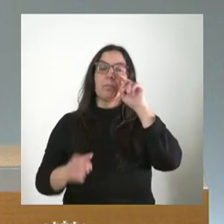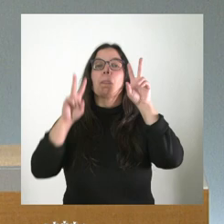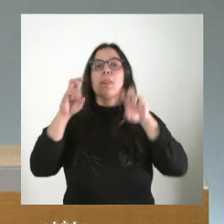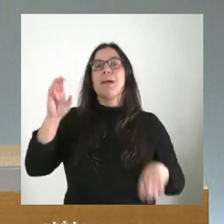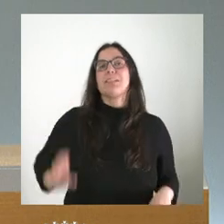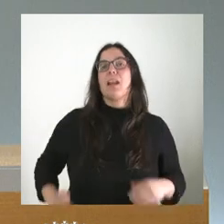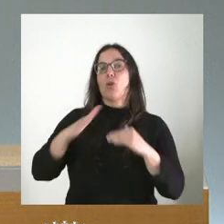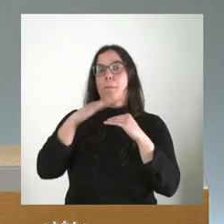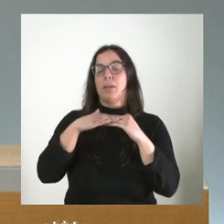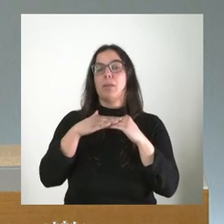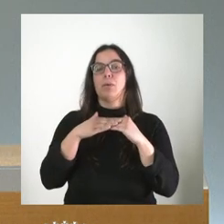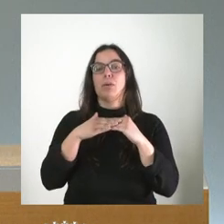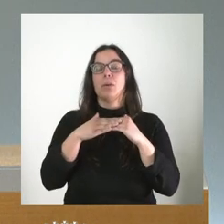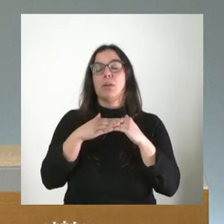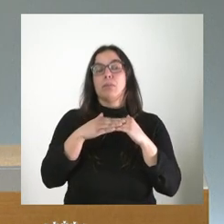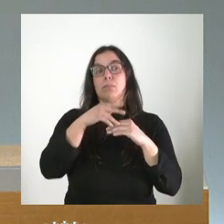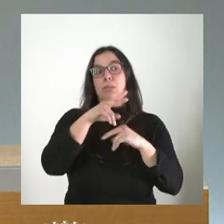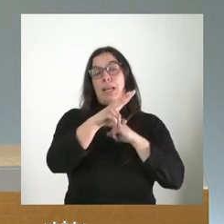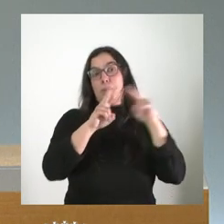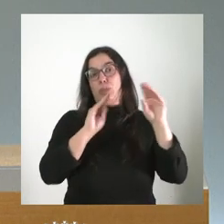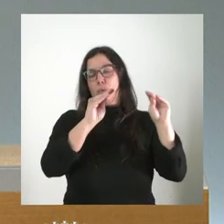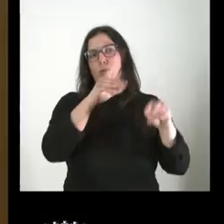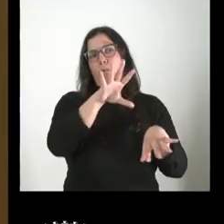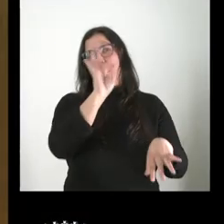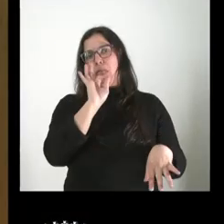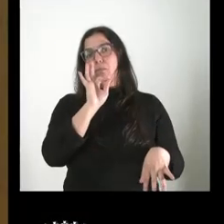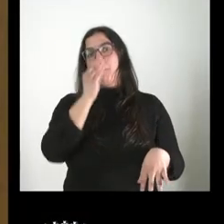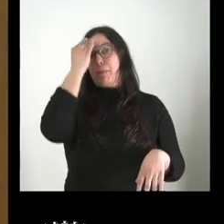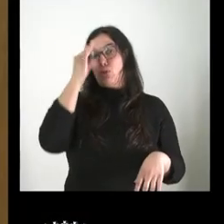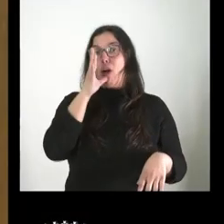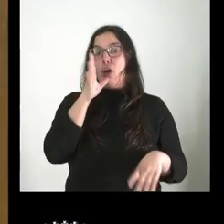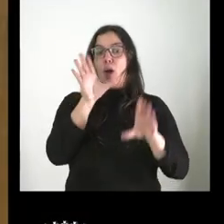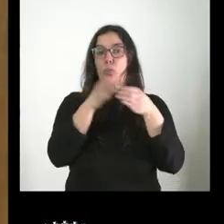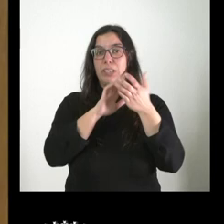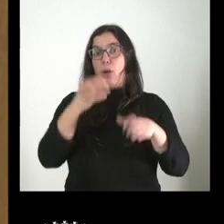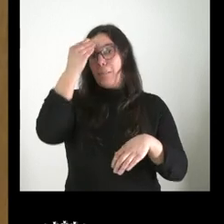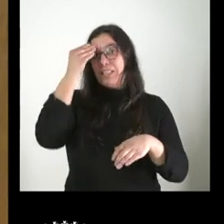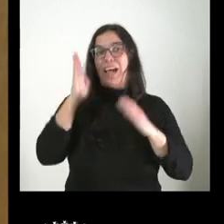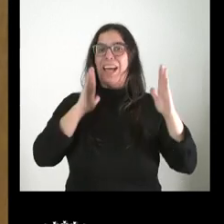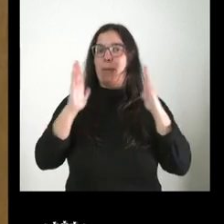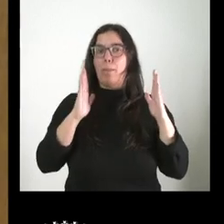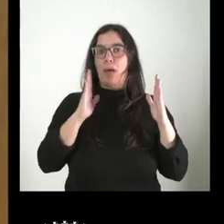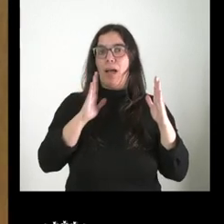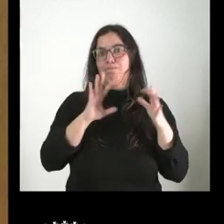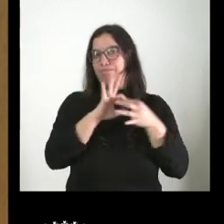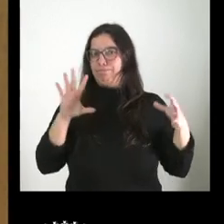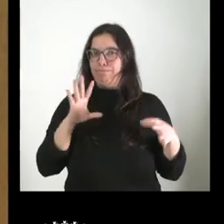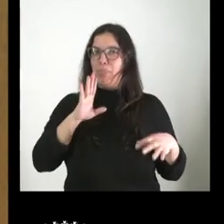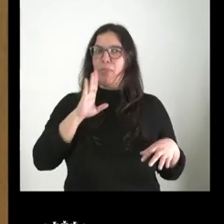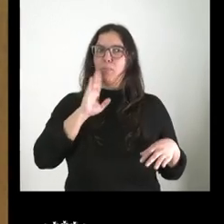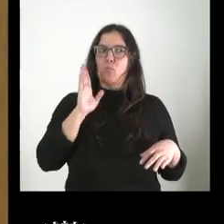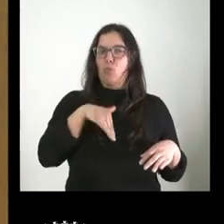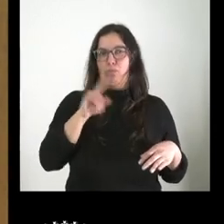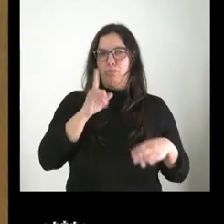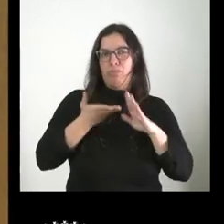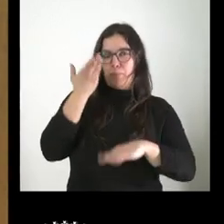interprofesional entiendo por su respuesta Que la junta cree que no era el momento para subirlo no sé si me puede confirmar eso y luego sobre el